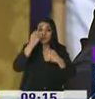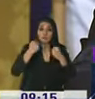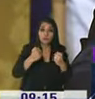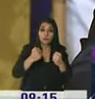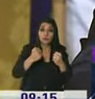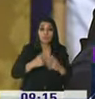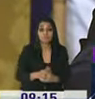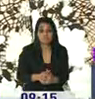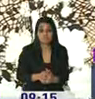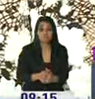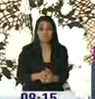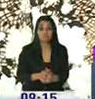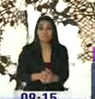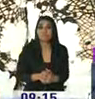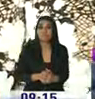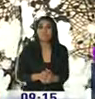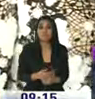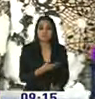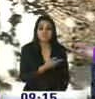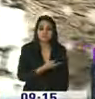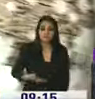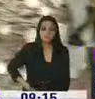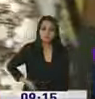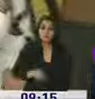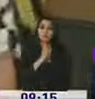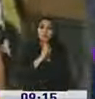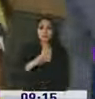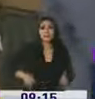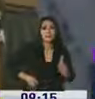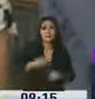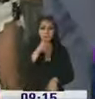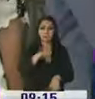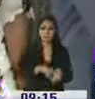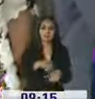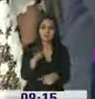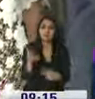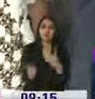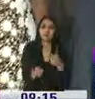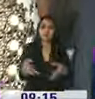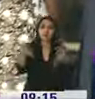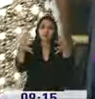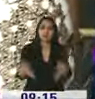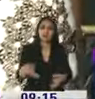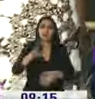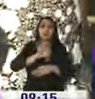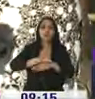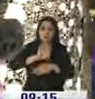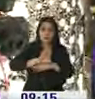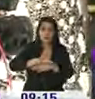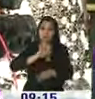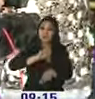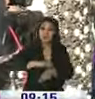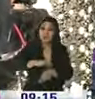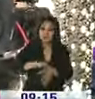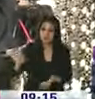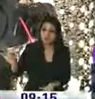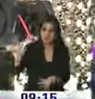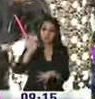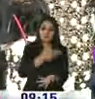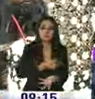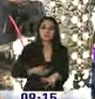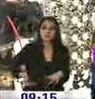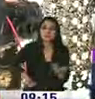no transmisibles. El mandatario de Honduras es el primero en realizar una visita oficial a Ecuador tras la toma de la posesión